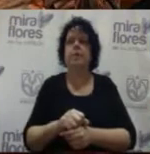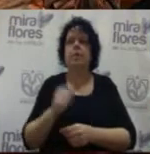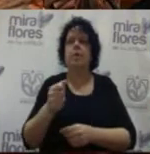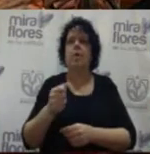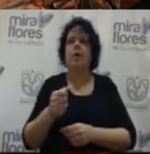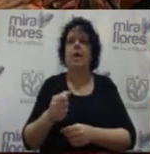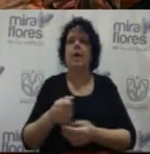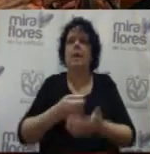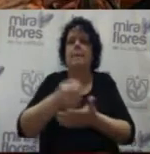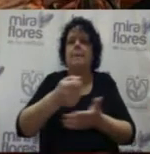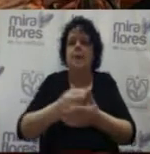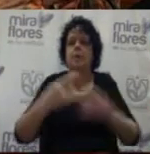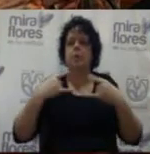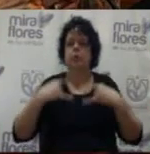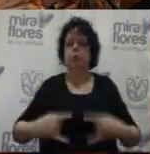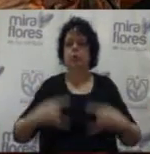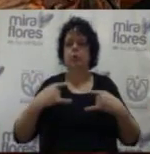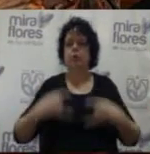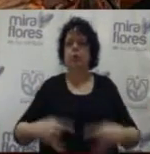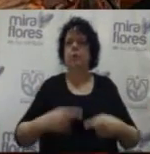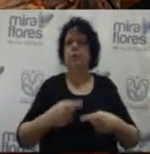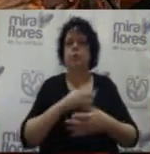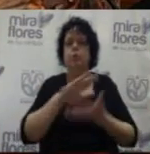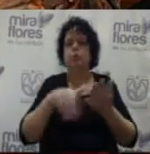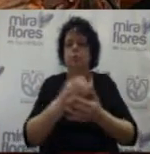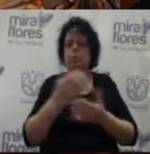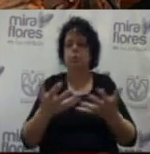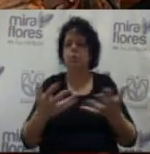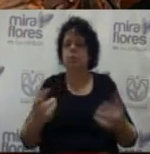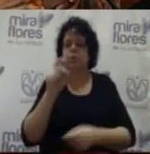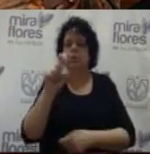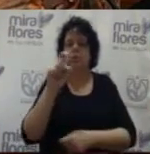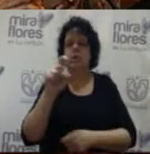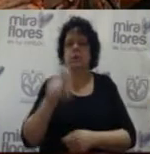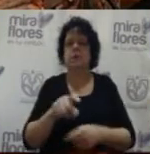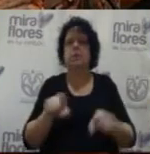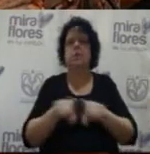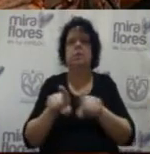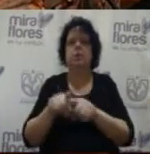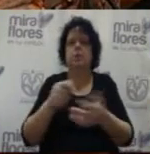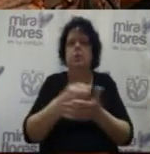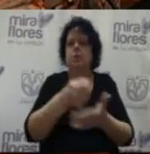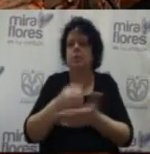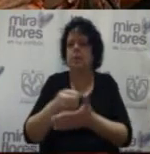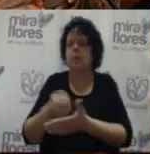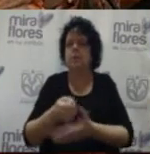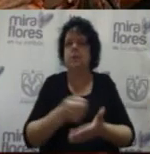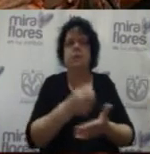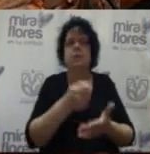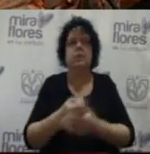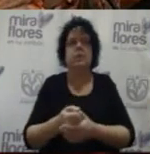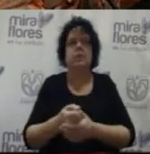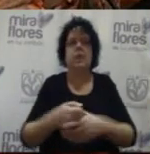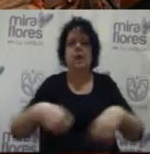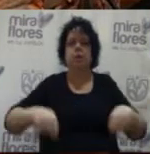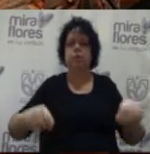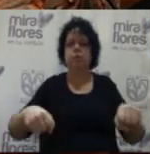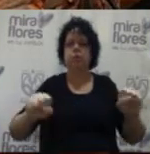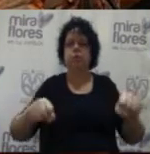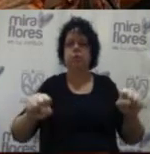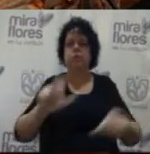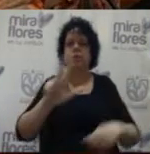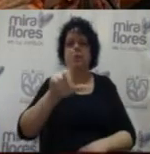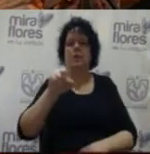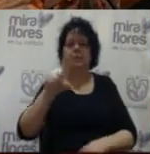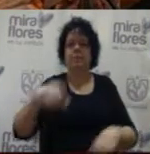uniformes e implementos, así como los gastos derivados por las 31 motos nuevas